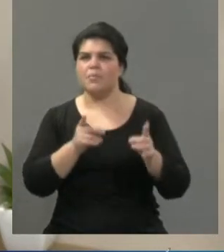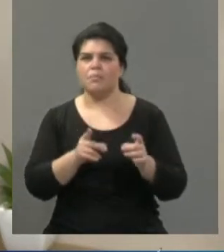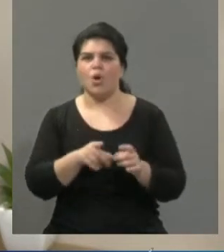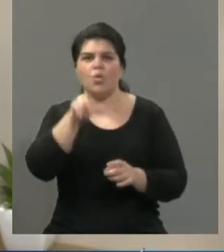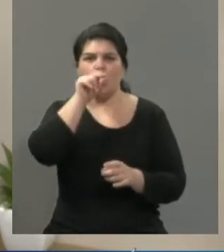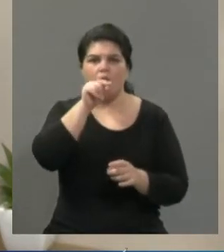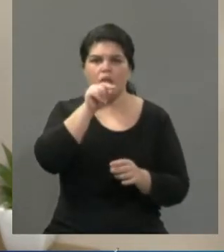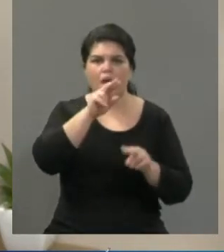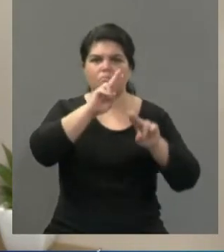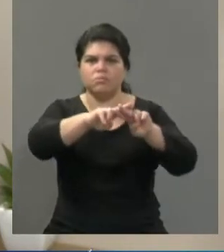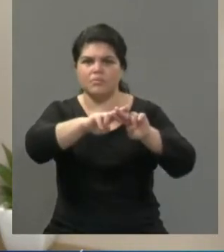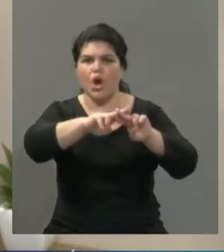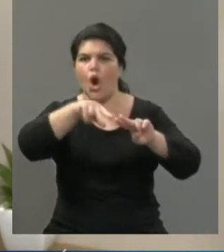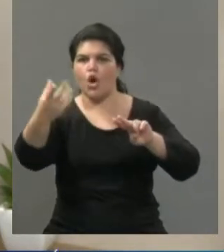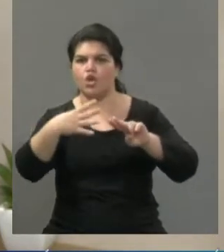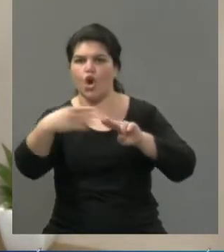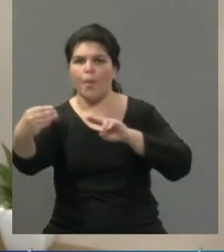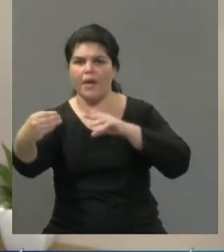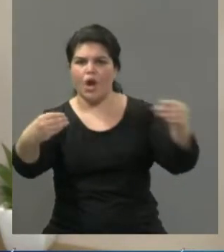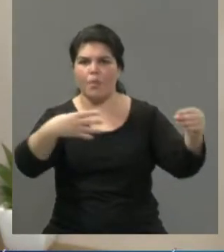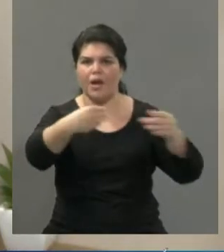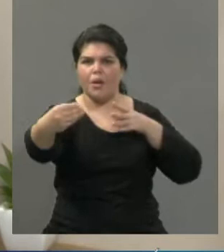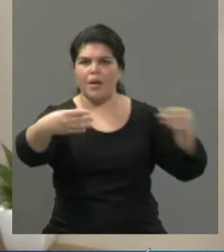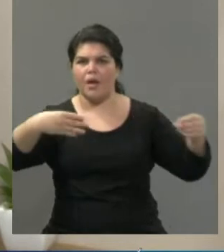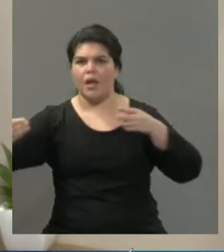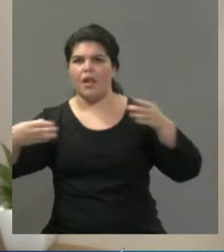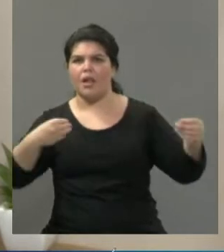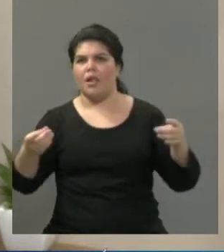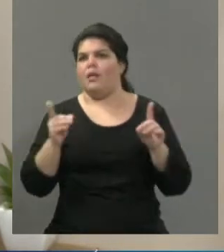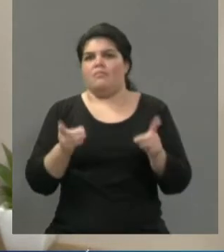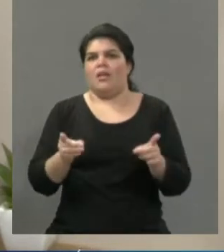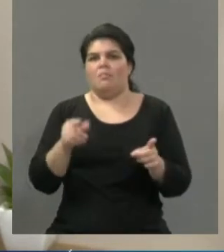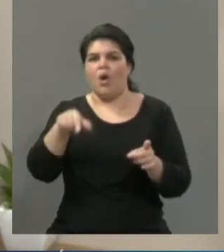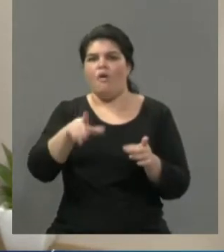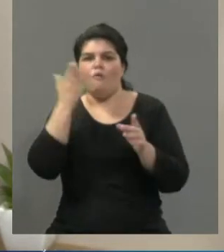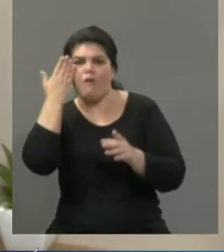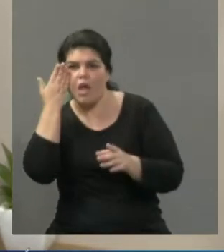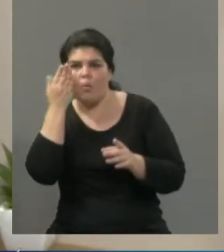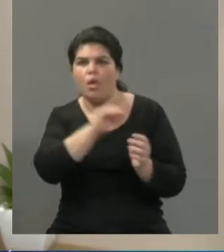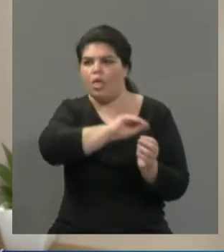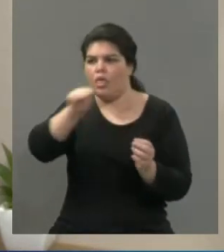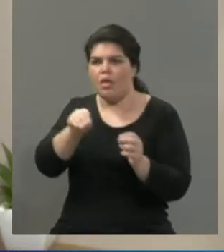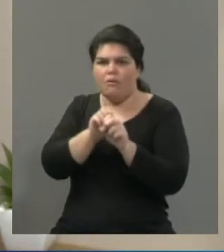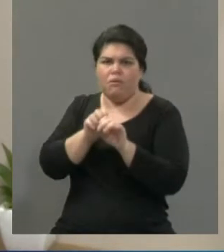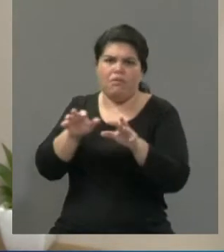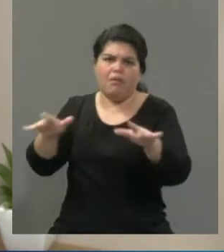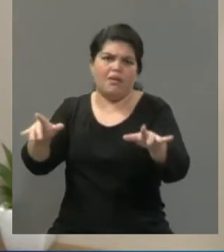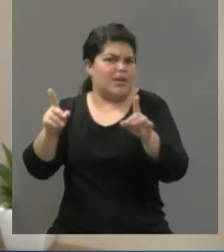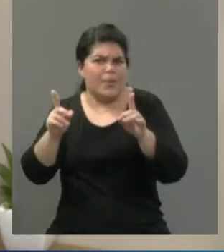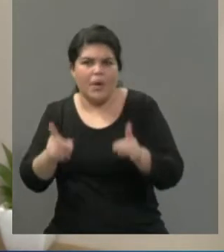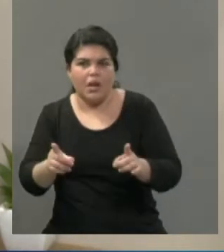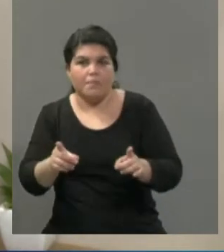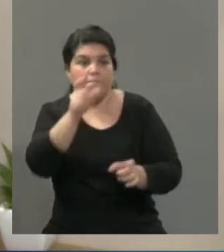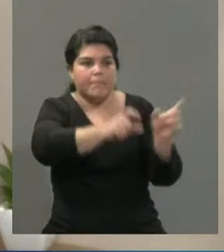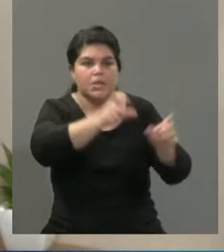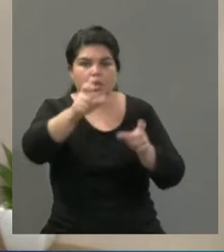caso de Twitter, que se comparta si es Facebook. Digo, es difícil entender que hay mucha gente que sí se siente identificada